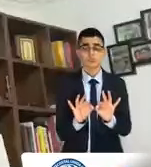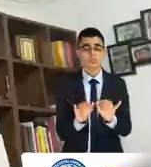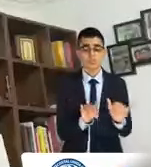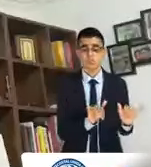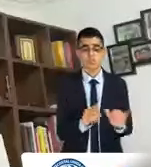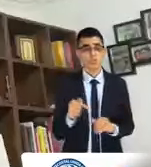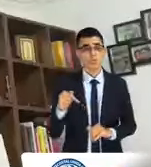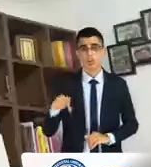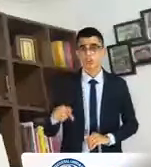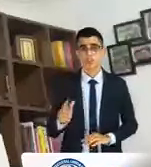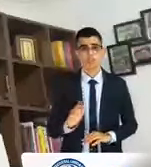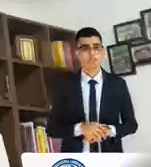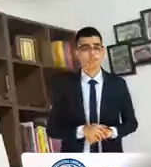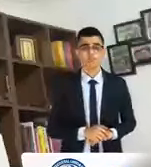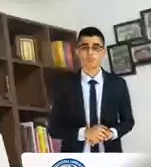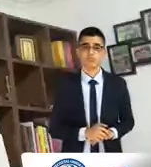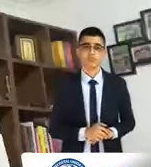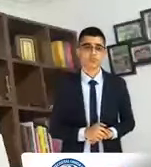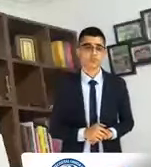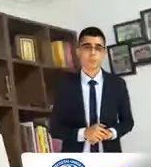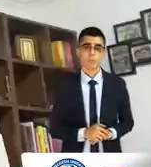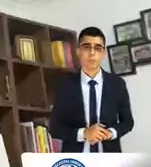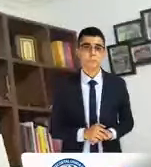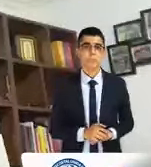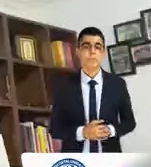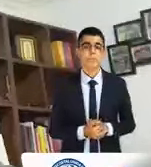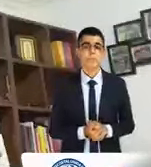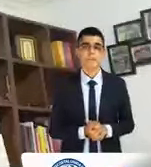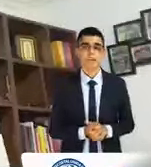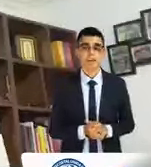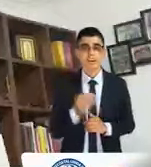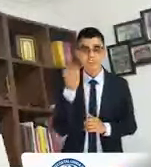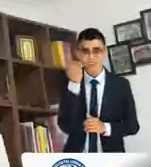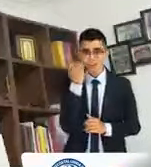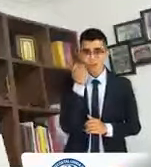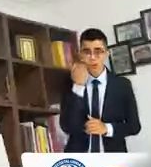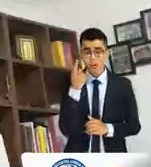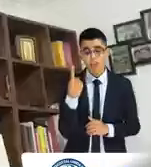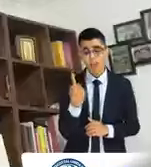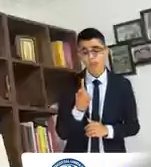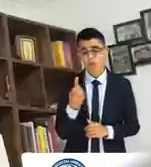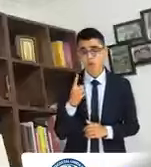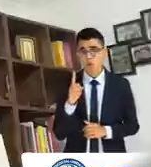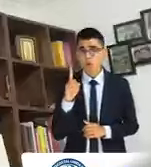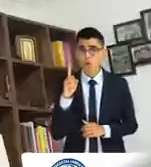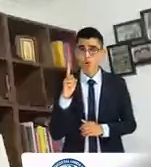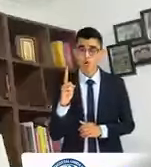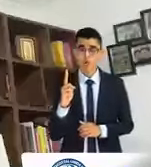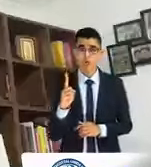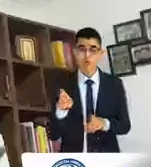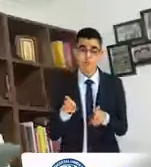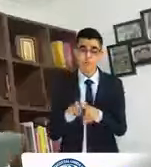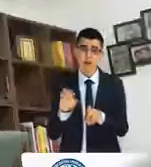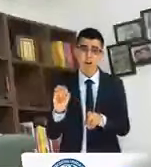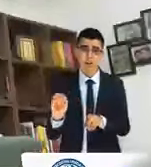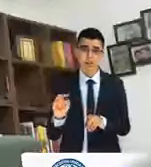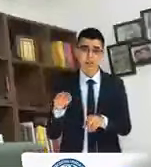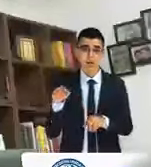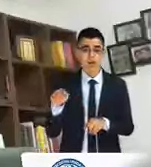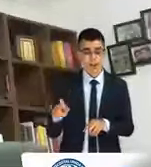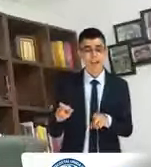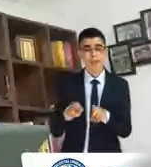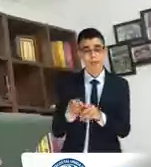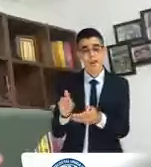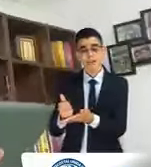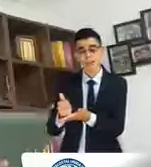Entonces esta mujer tenía un único hermano, que era el que le daba estatus social